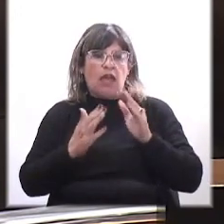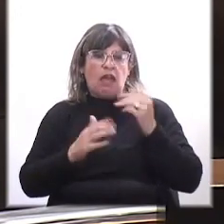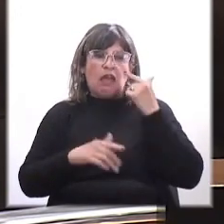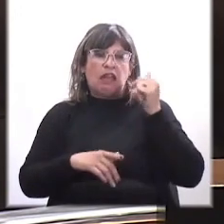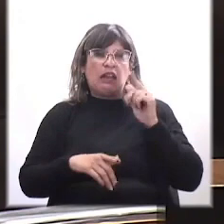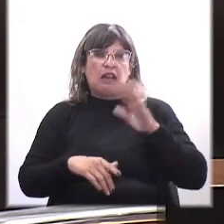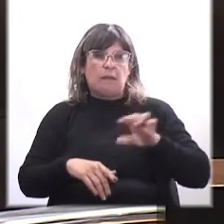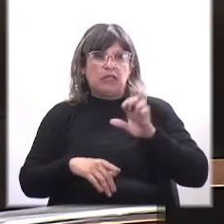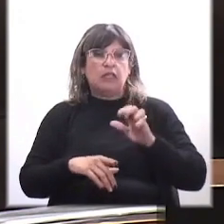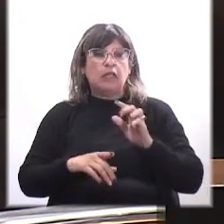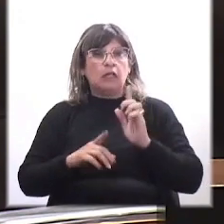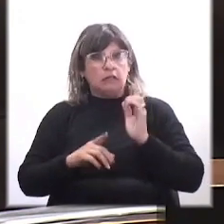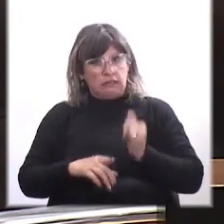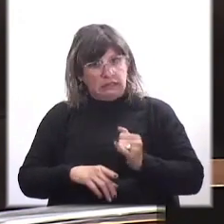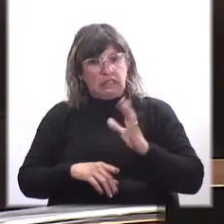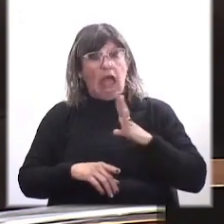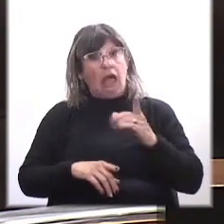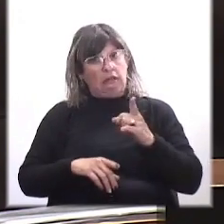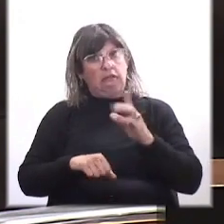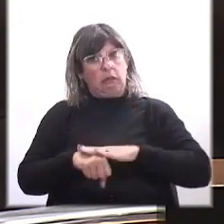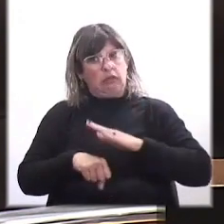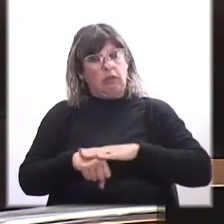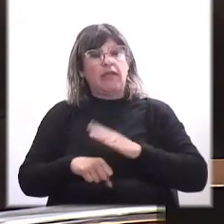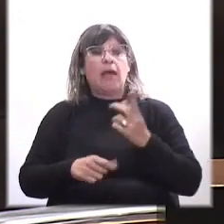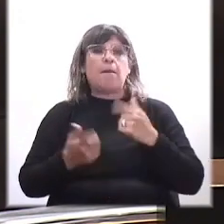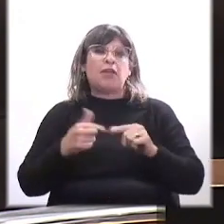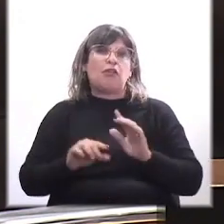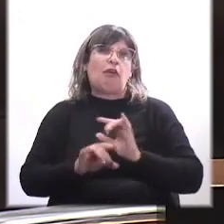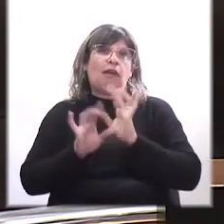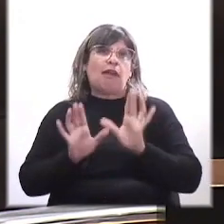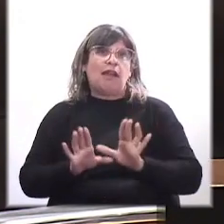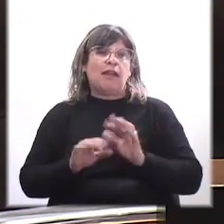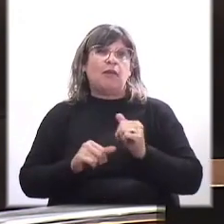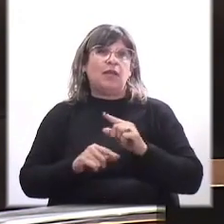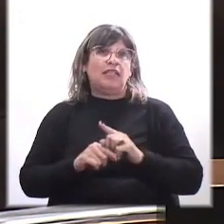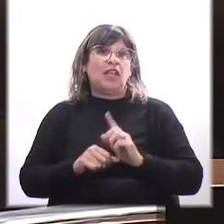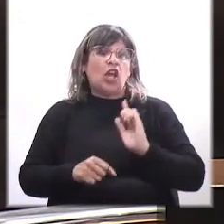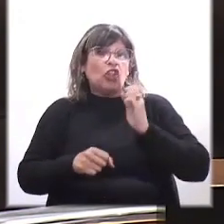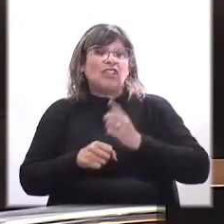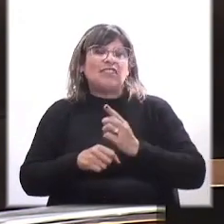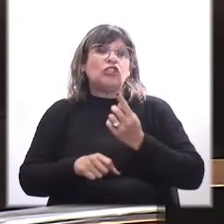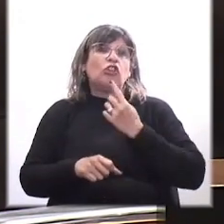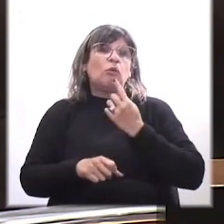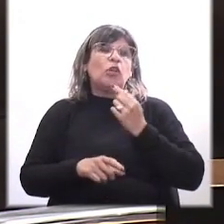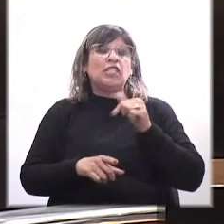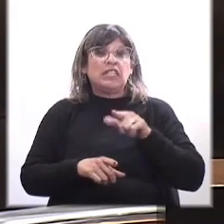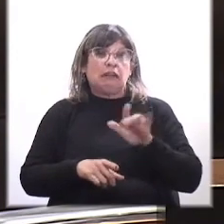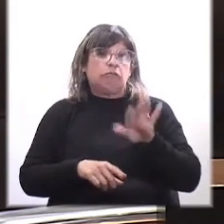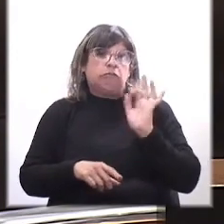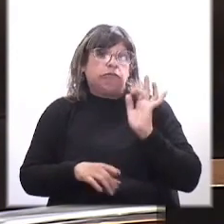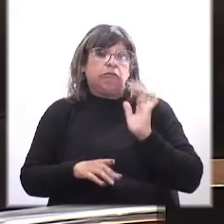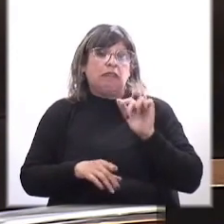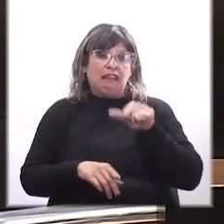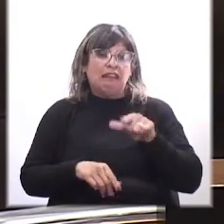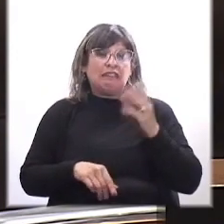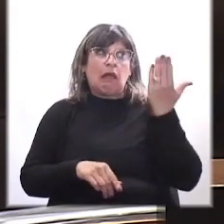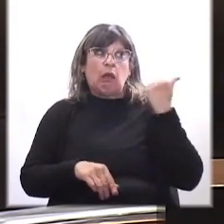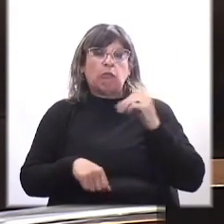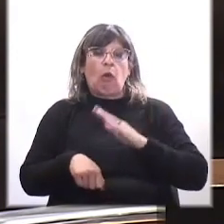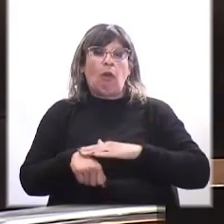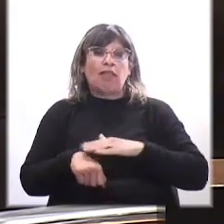tienen una responsabilidad, pero claramente hubieron decisiones políticas que se tomaron en ese